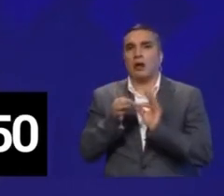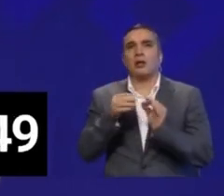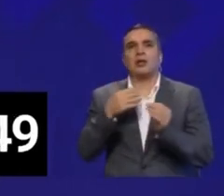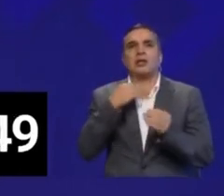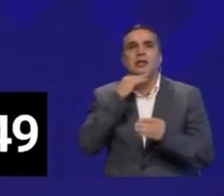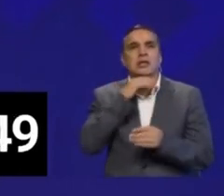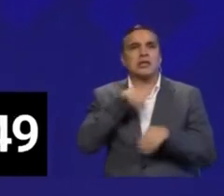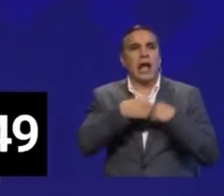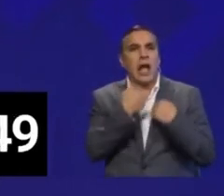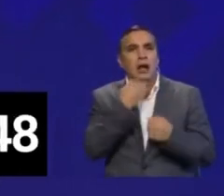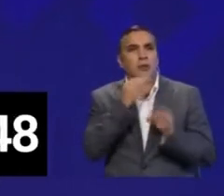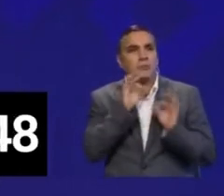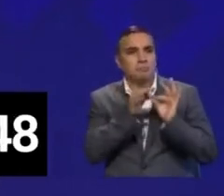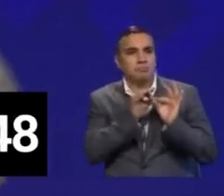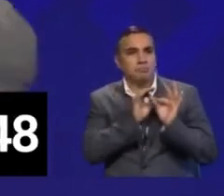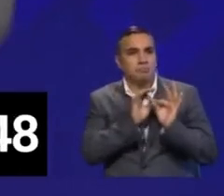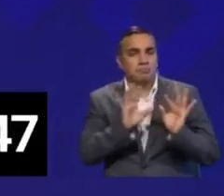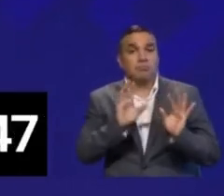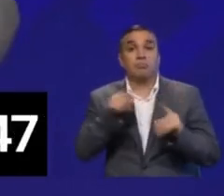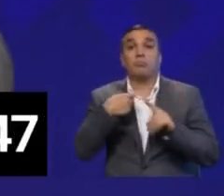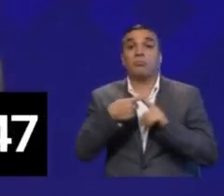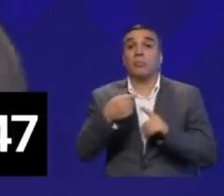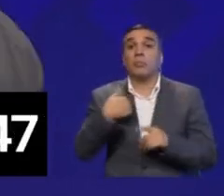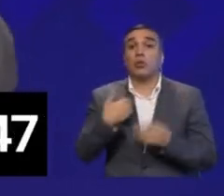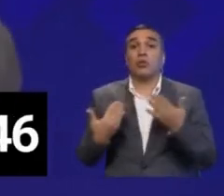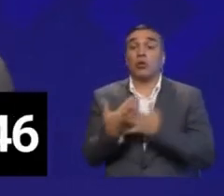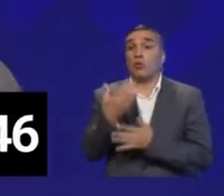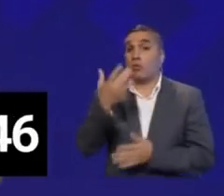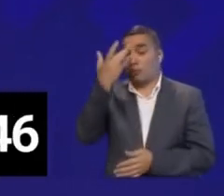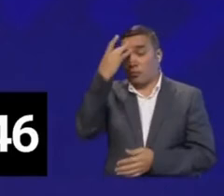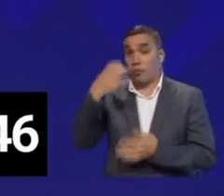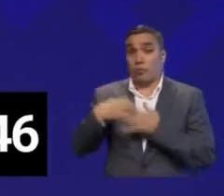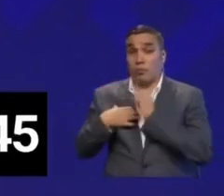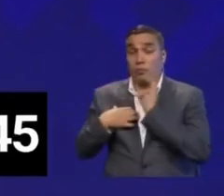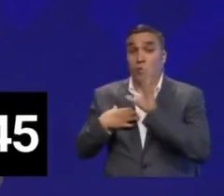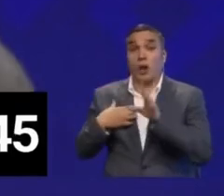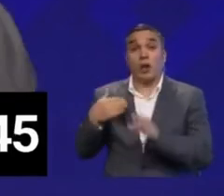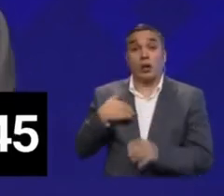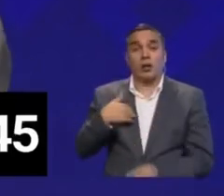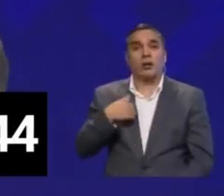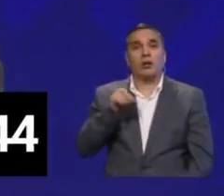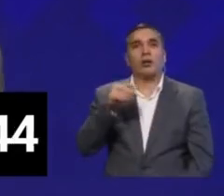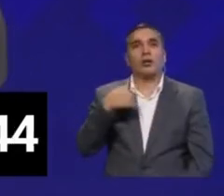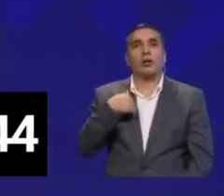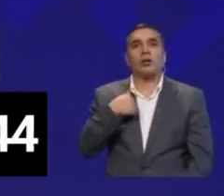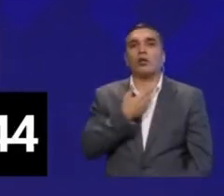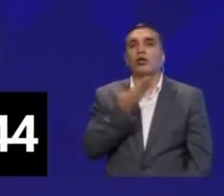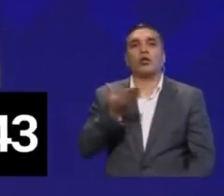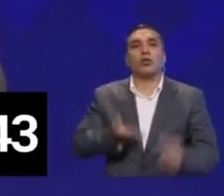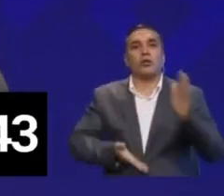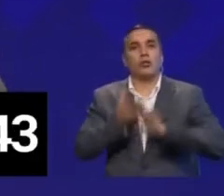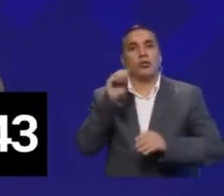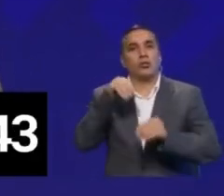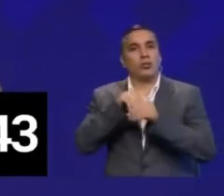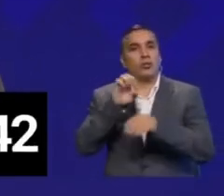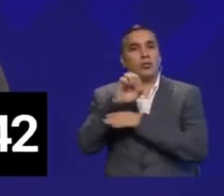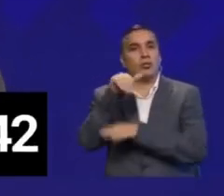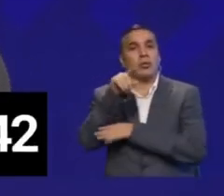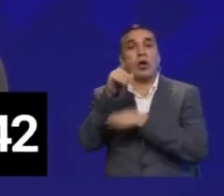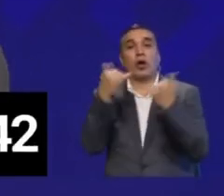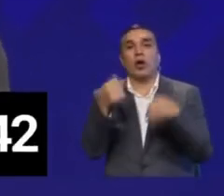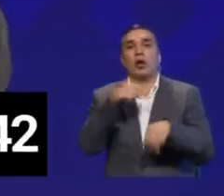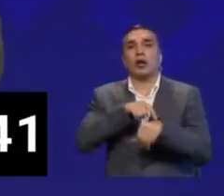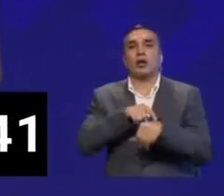necesario para que si tenemos una nueva pandemia o cualquier enfermedad que tengamos, tengamos dónde ir los ecuatorianos. Es hora